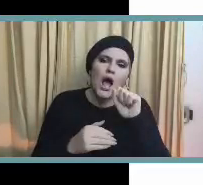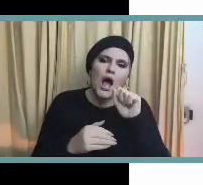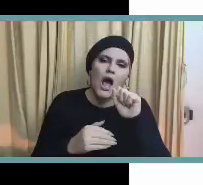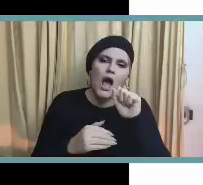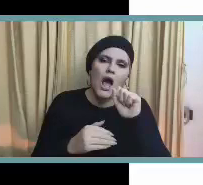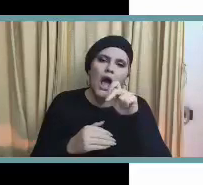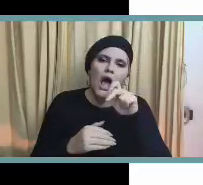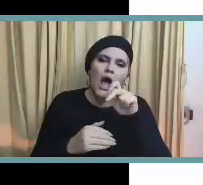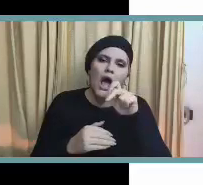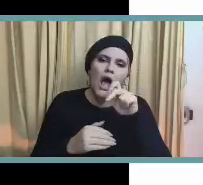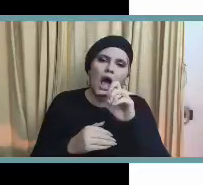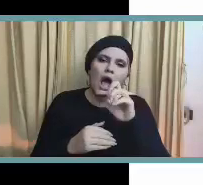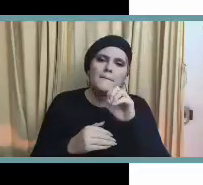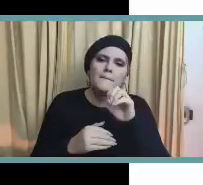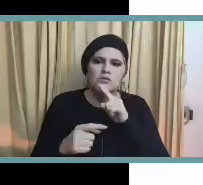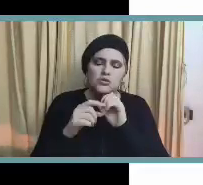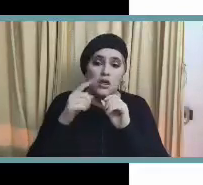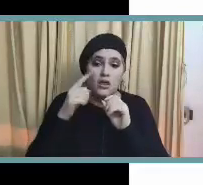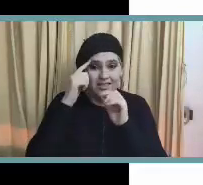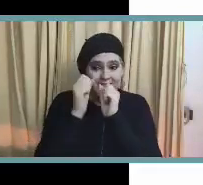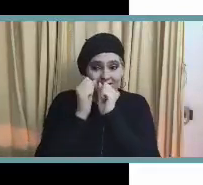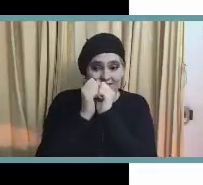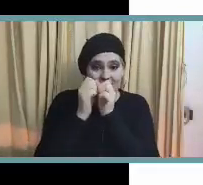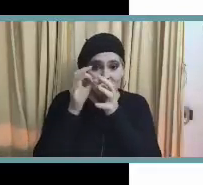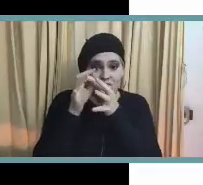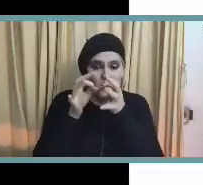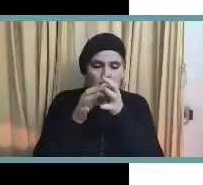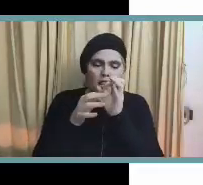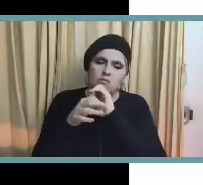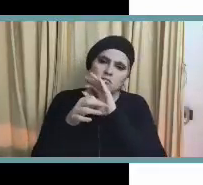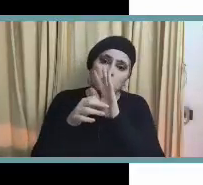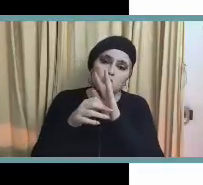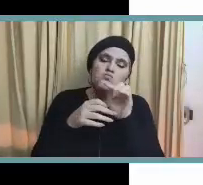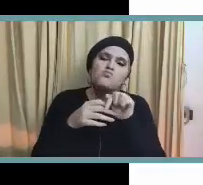digamos, un tema genético, se hace de una manera distinta.